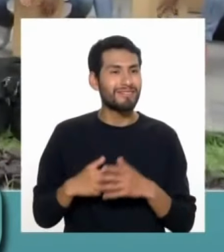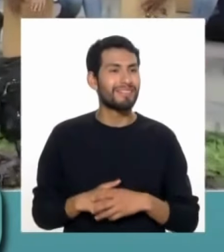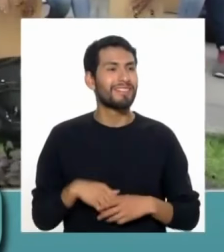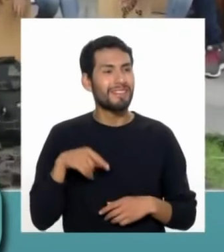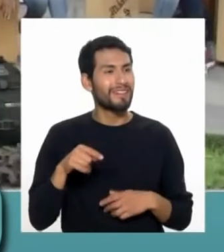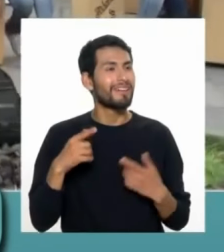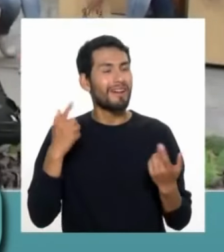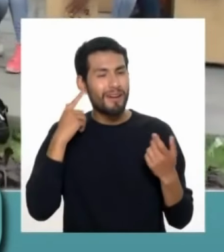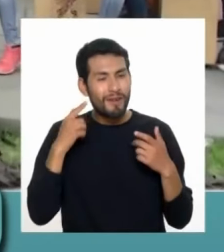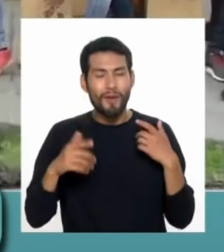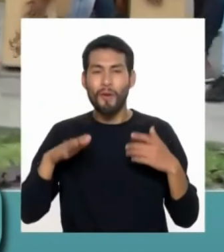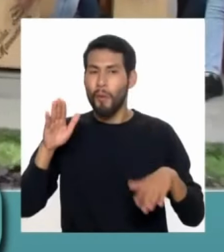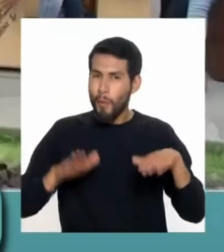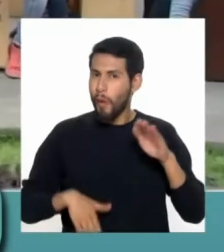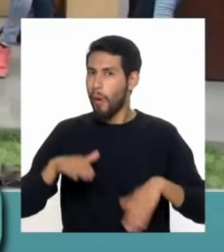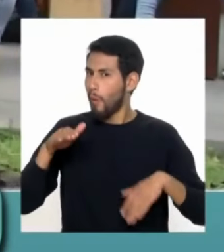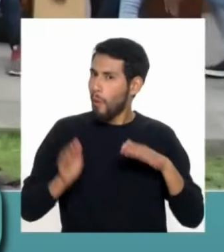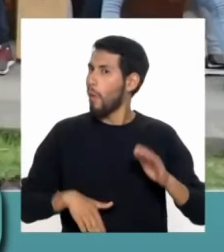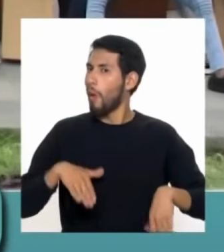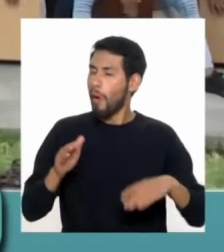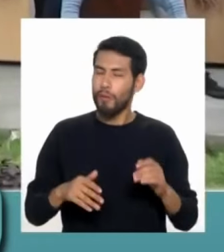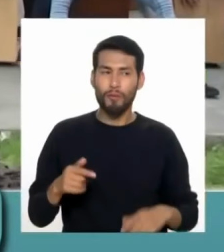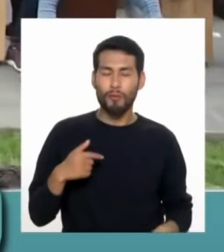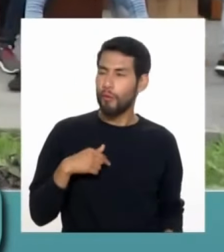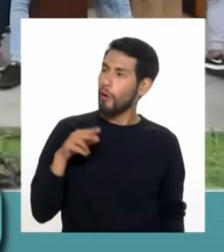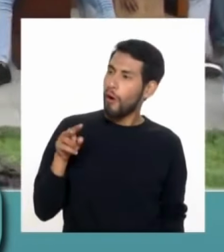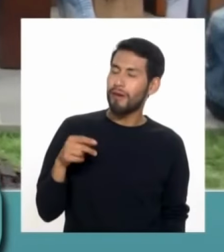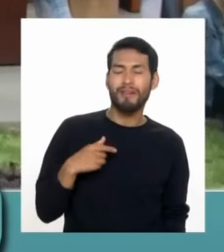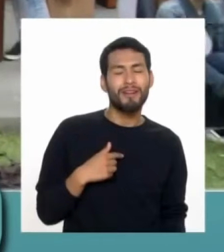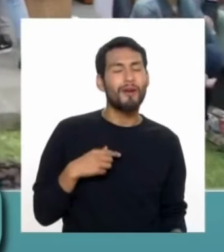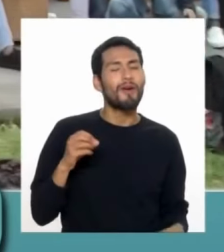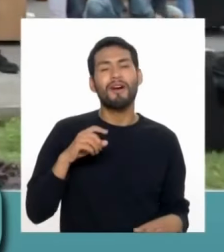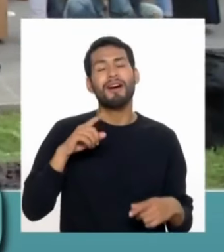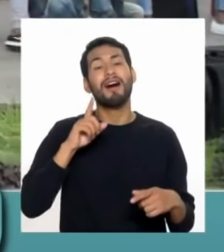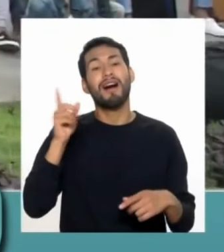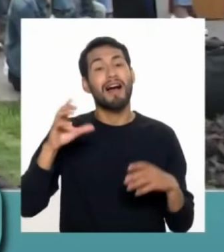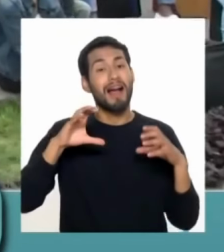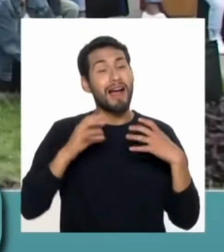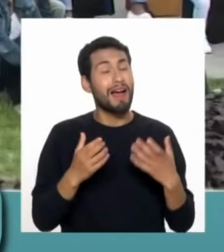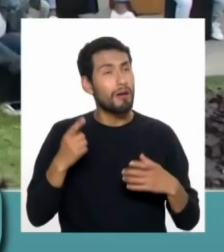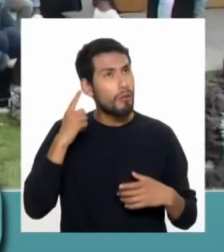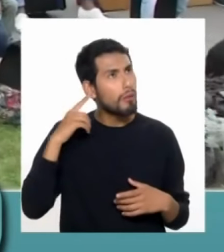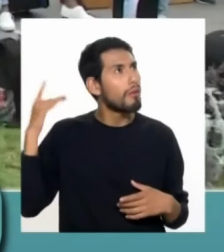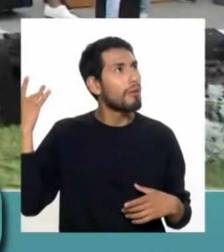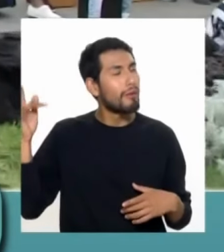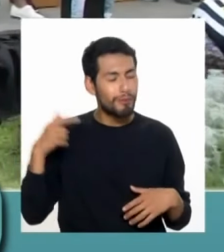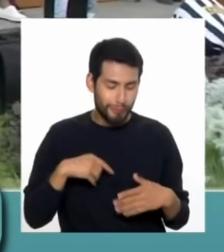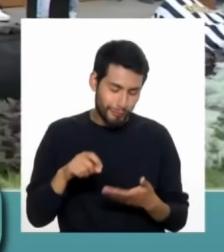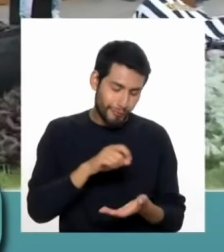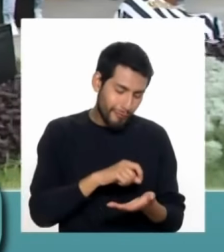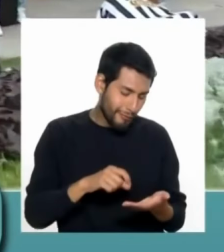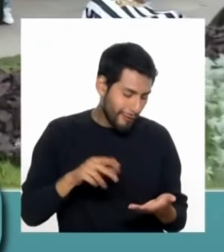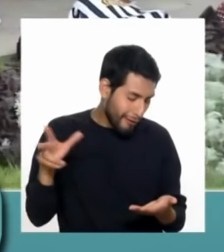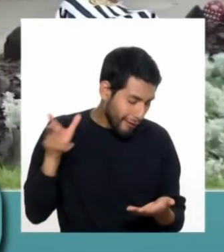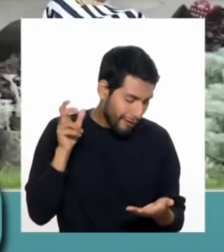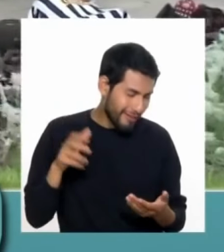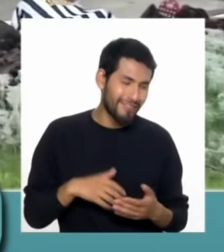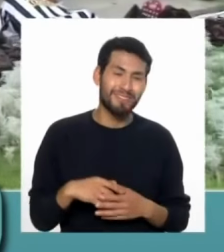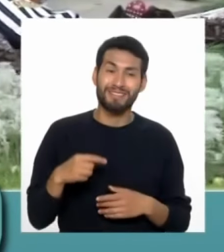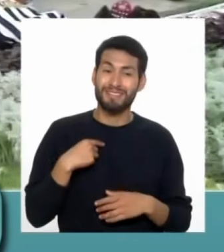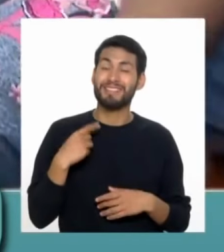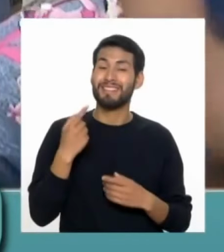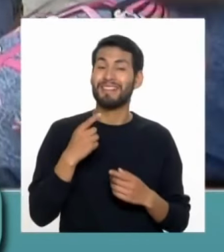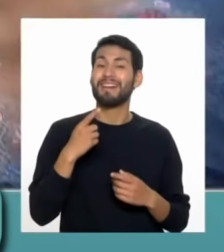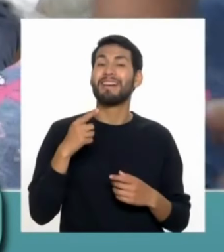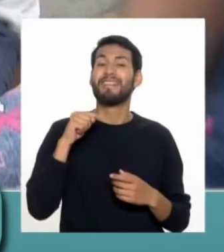y tocaban fuerte y todo, mientras yo estaba en clase, recuerdo que justo para fiestas patrias fue